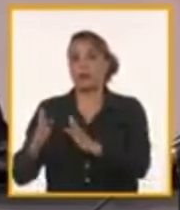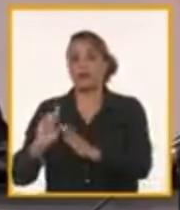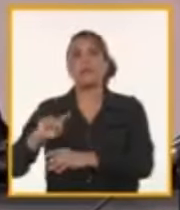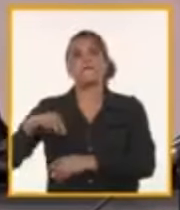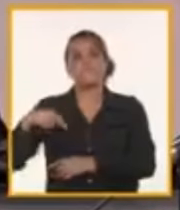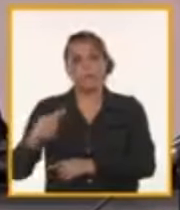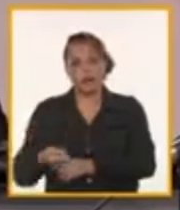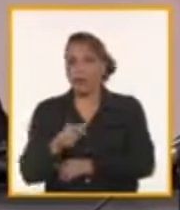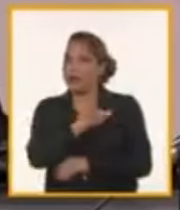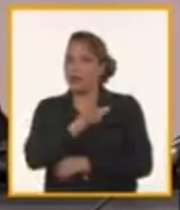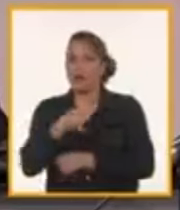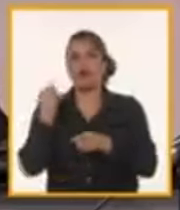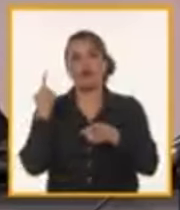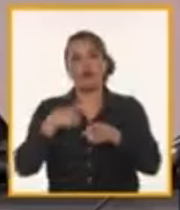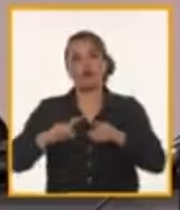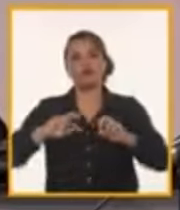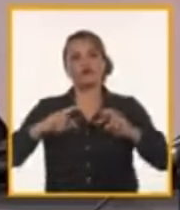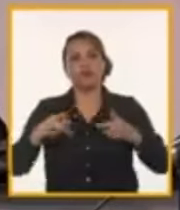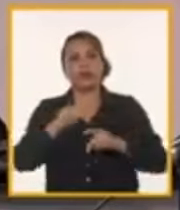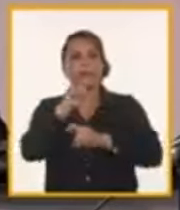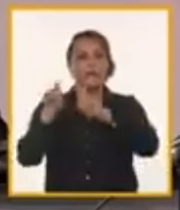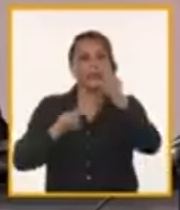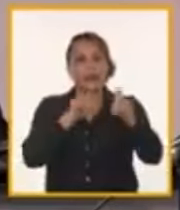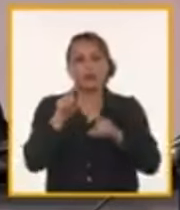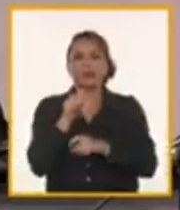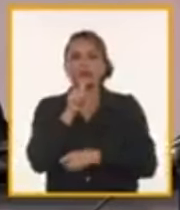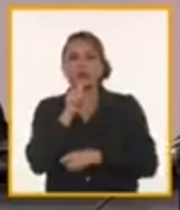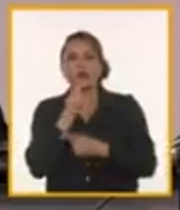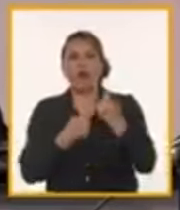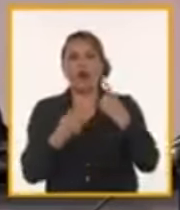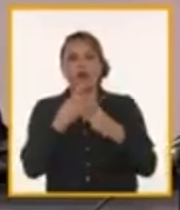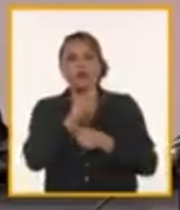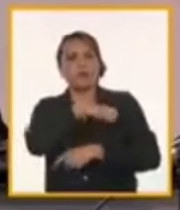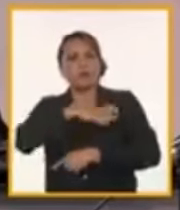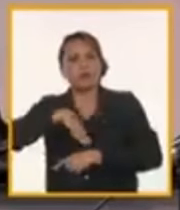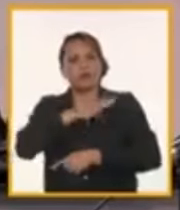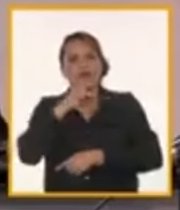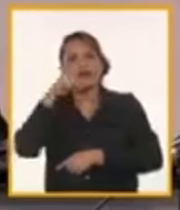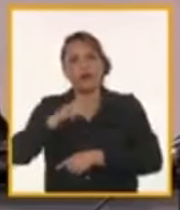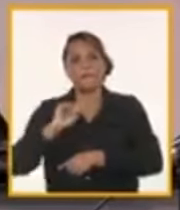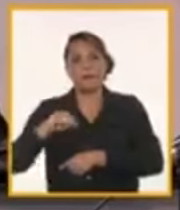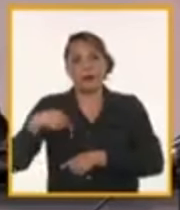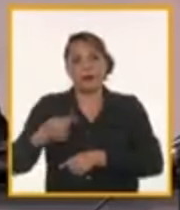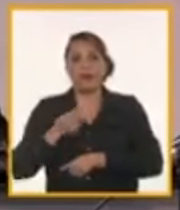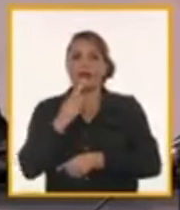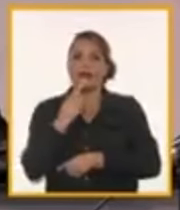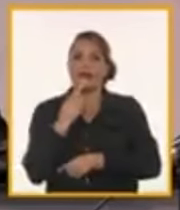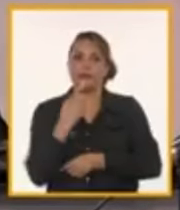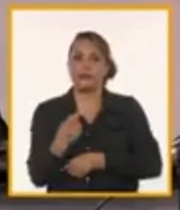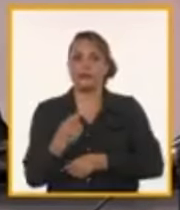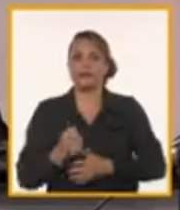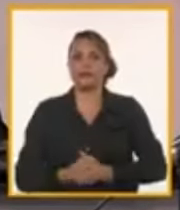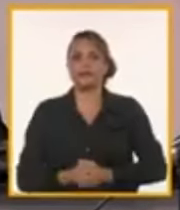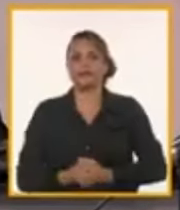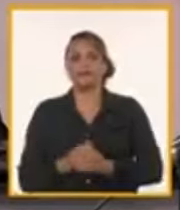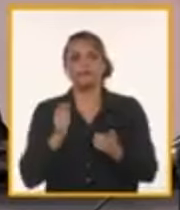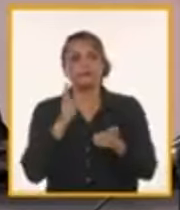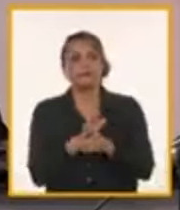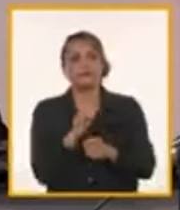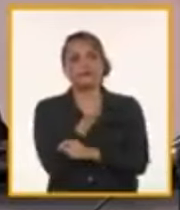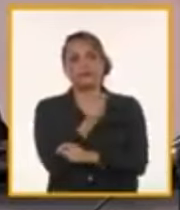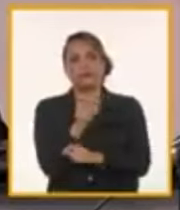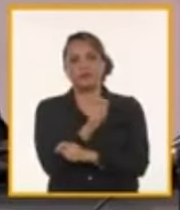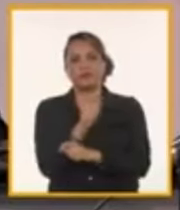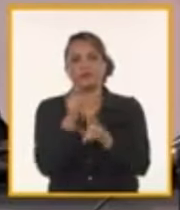estaremos por supuesto con sus preguntas con sus opiniones para seguir este importante tema el inicio del curso escolar en la